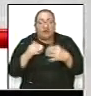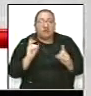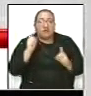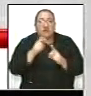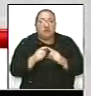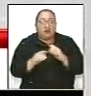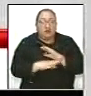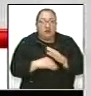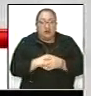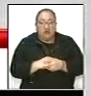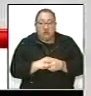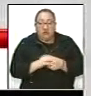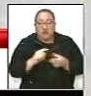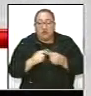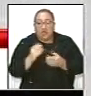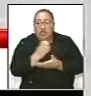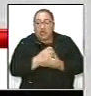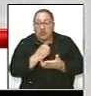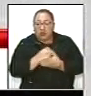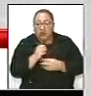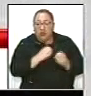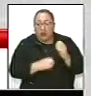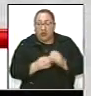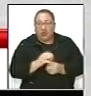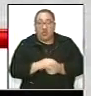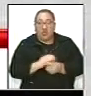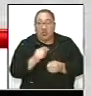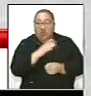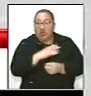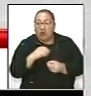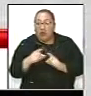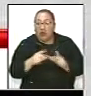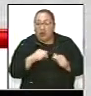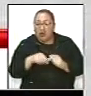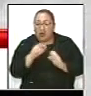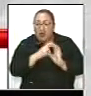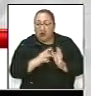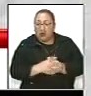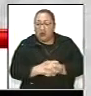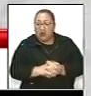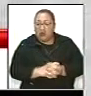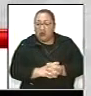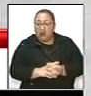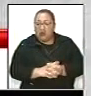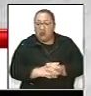las bases desde la ciudadanía organizada, desde gobiernos locales y regionales,